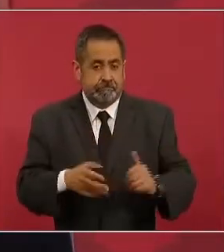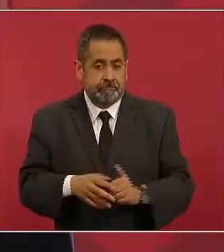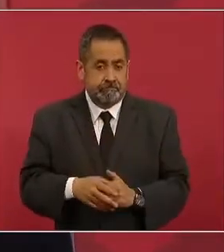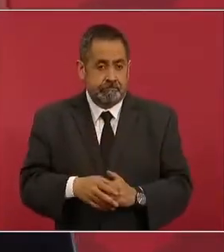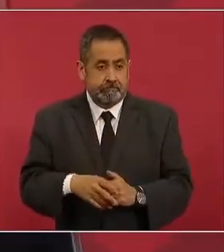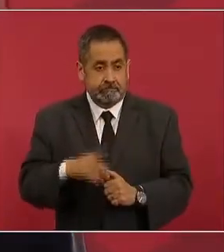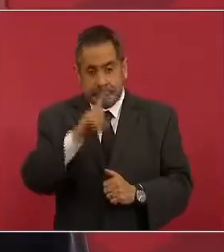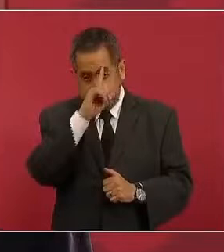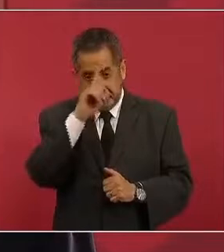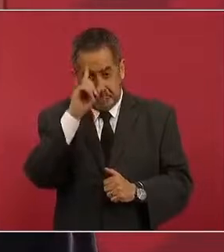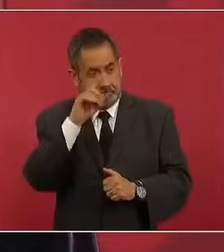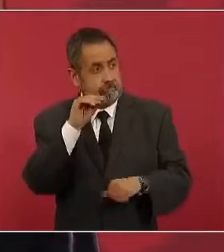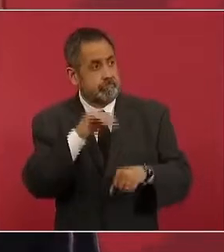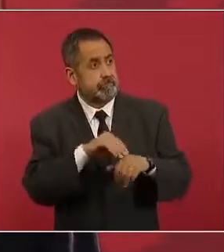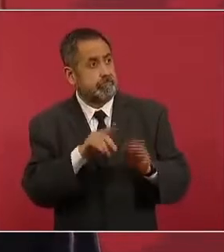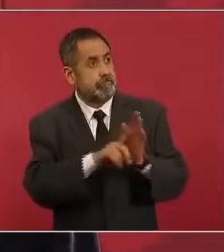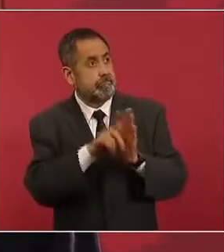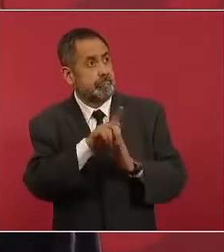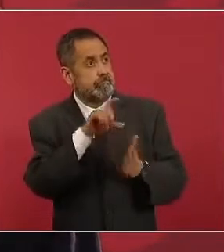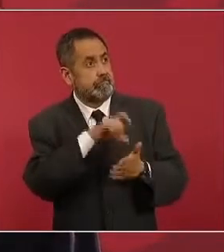en Madrid.